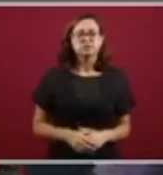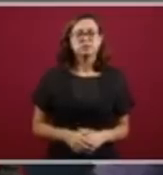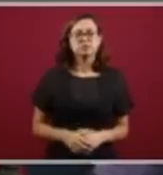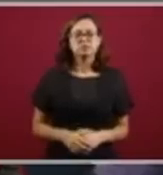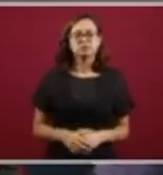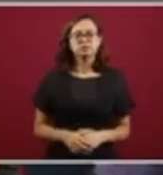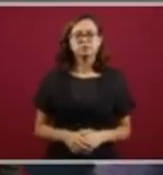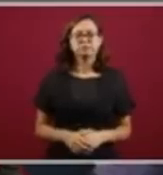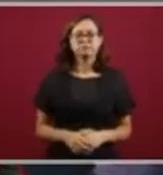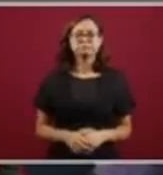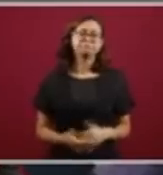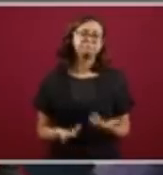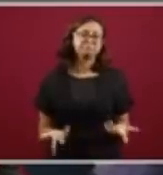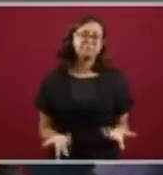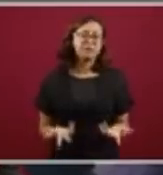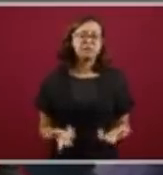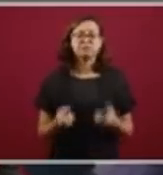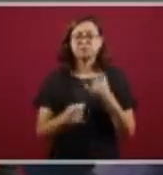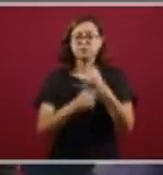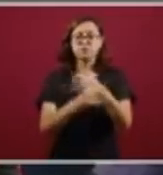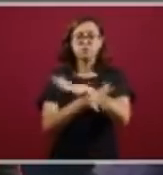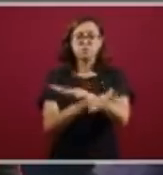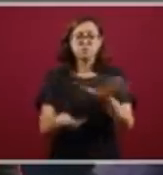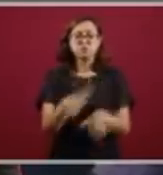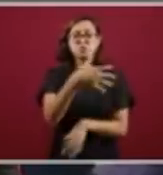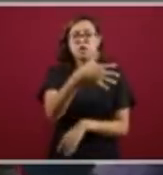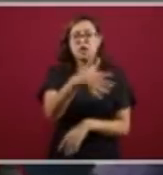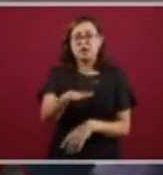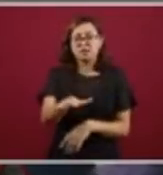Pues esa es la información en general.